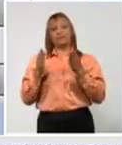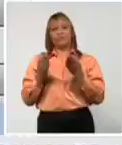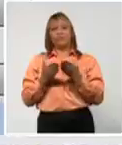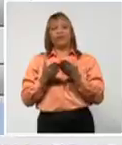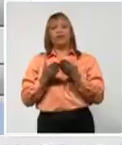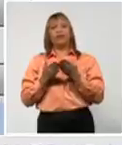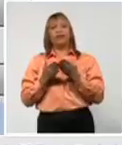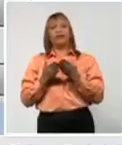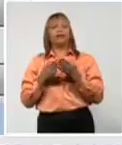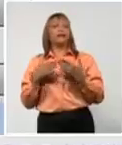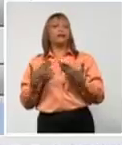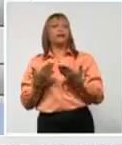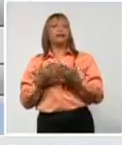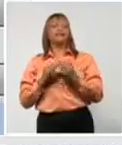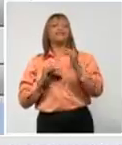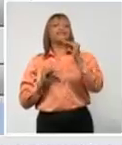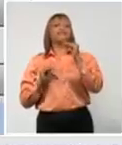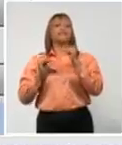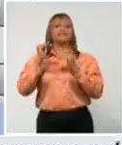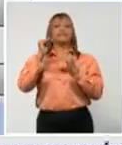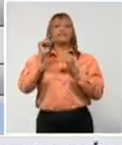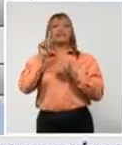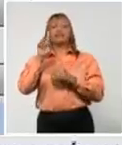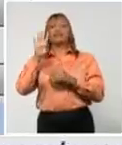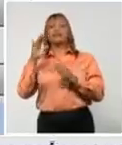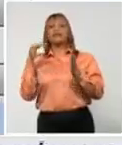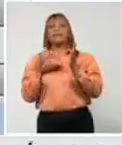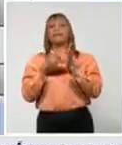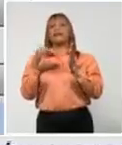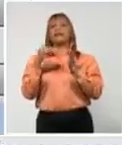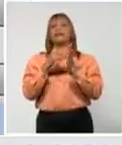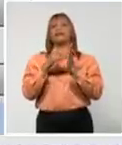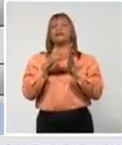ya sobrepasa los